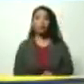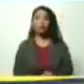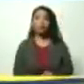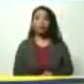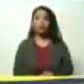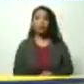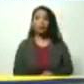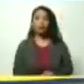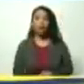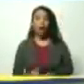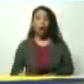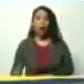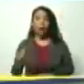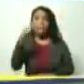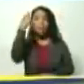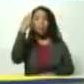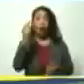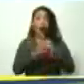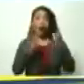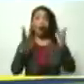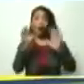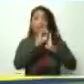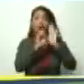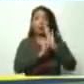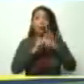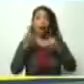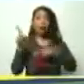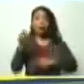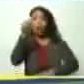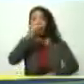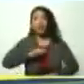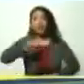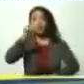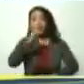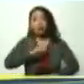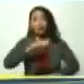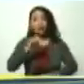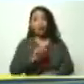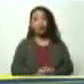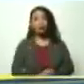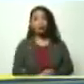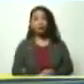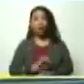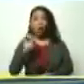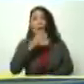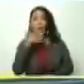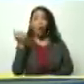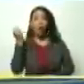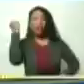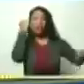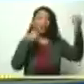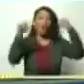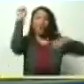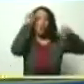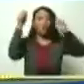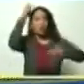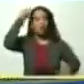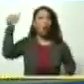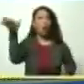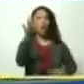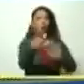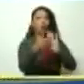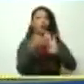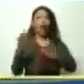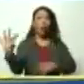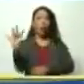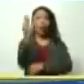y la primera gran etapa fue esta etapa de resistencia o mejor dicho de rebelión del pueblo contra la